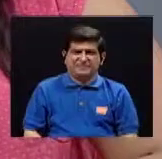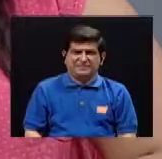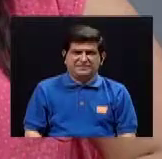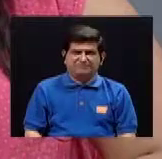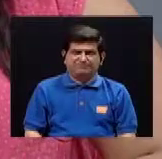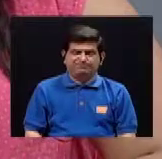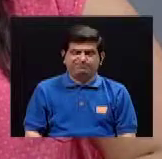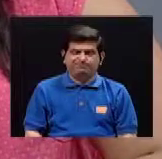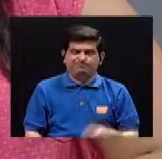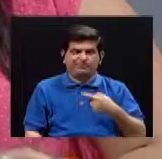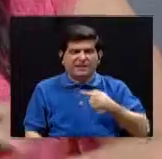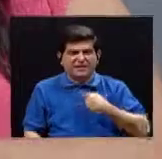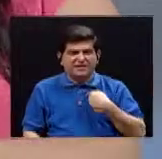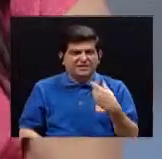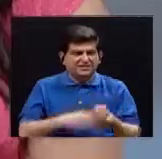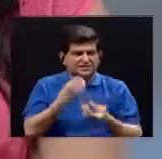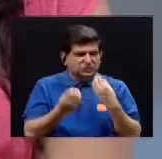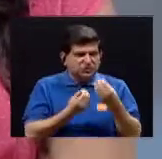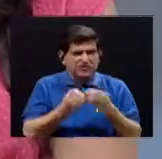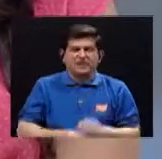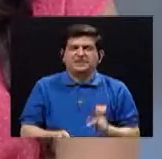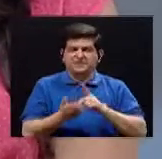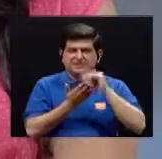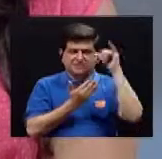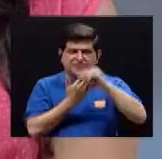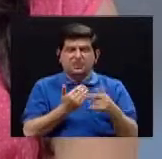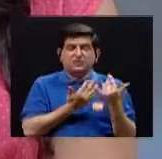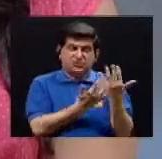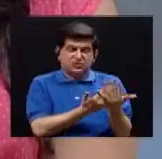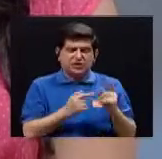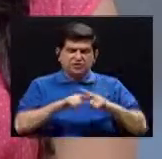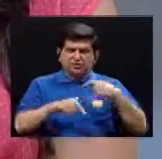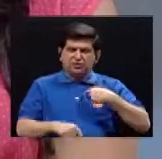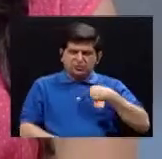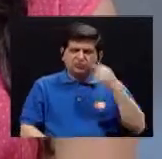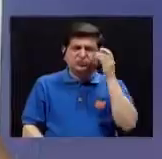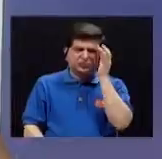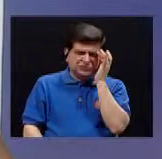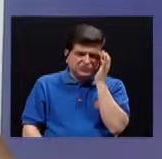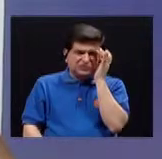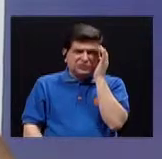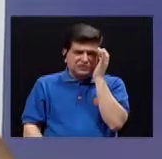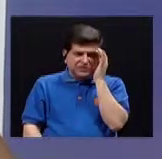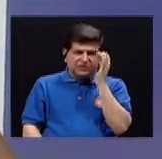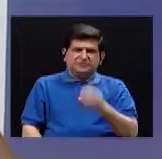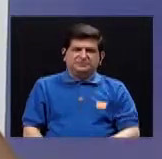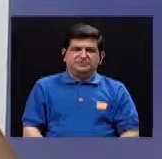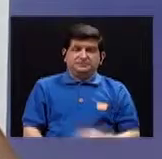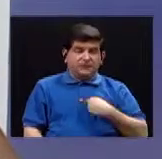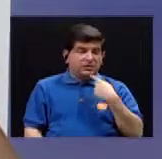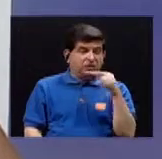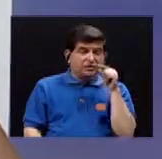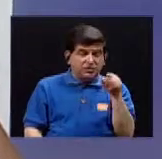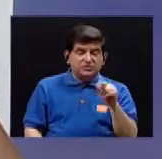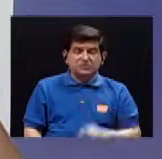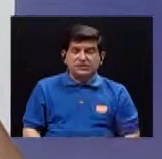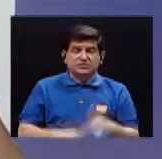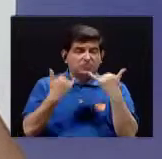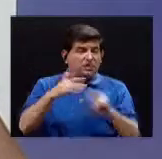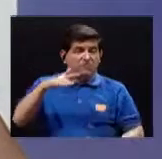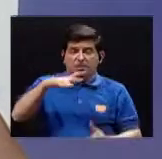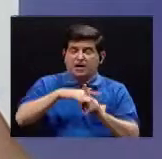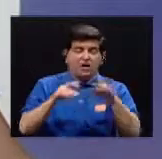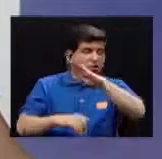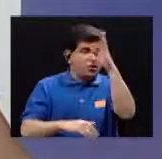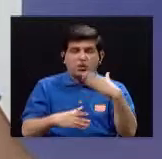entonces y yo yo lo que hice fue poner el proyecto en standby pero sí me preocupaba por ejemplo yo dije si esta película